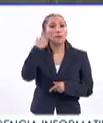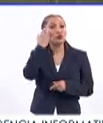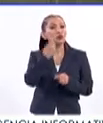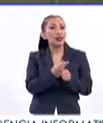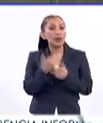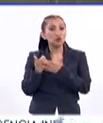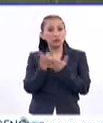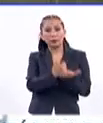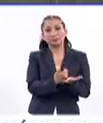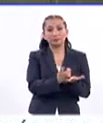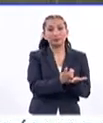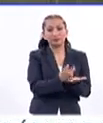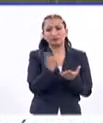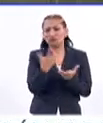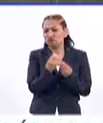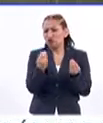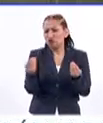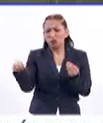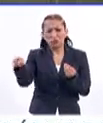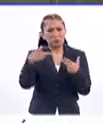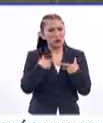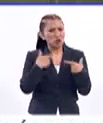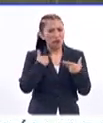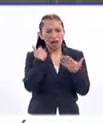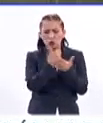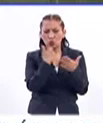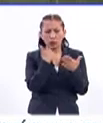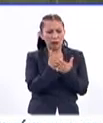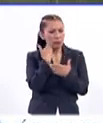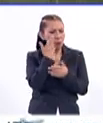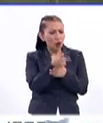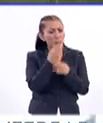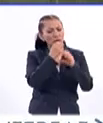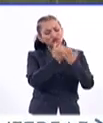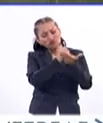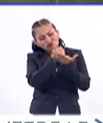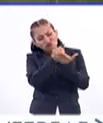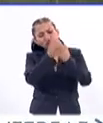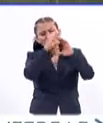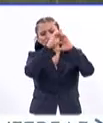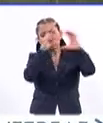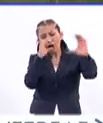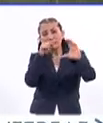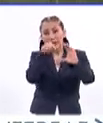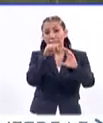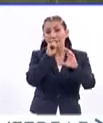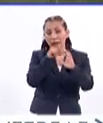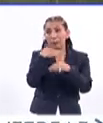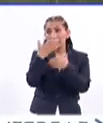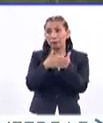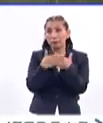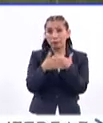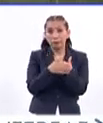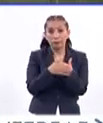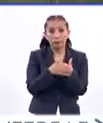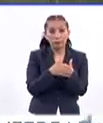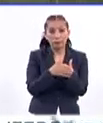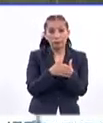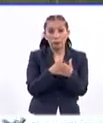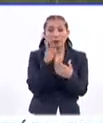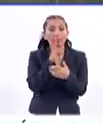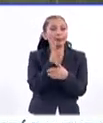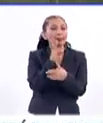voluntarios. Es una gran cantidad de voluntarios que nos ayudan con los telescopios, etc. Entonces, en particular, también vamos a tener